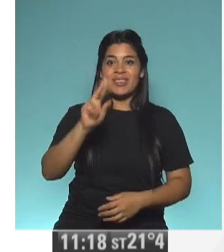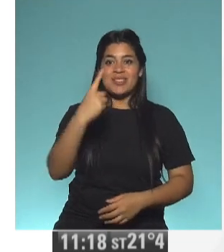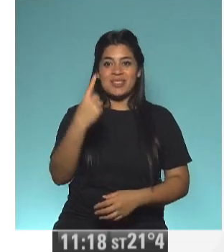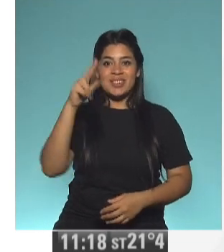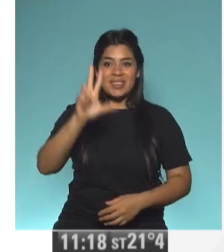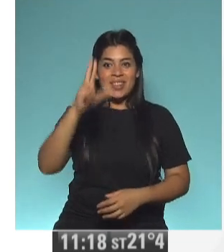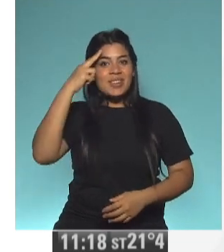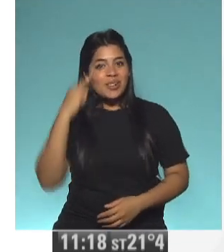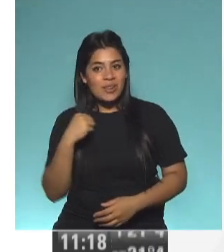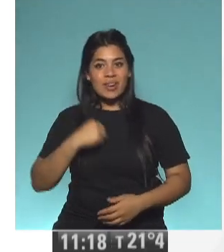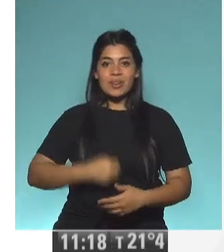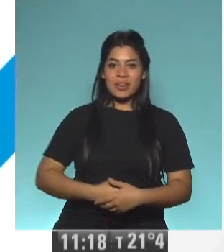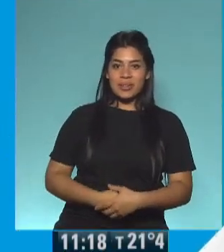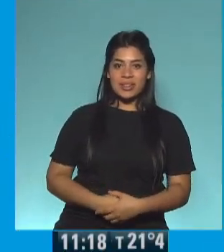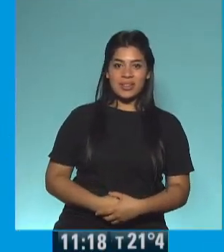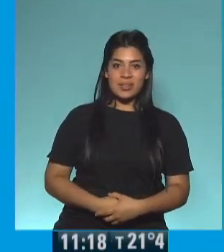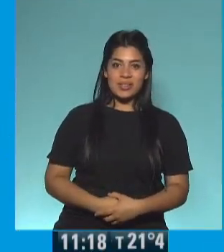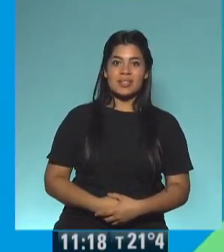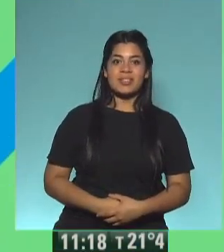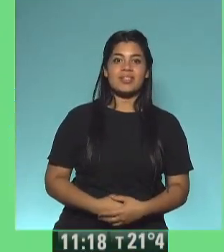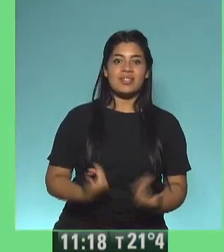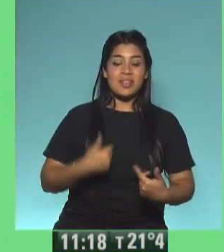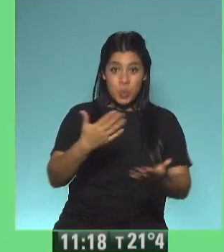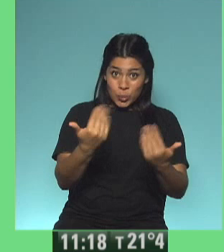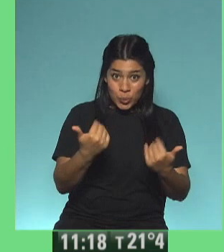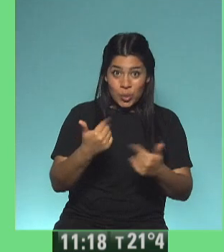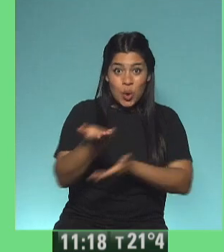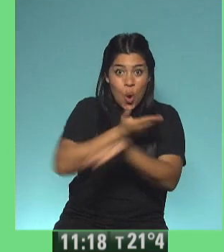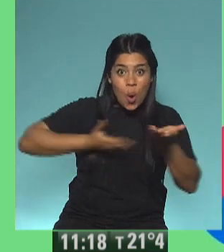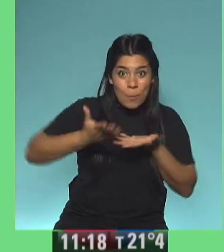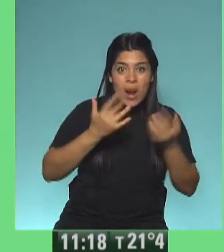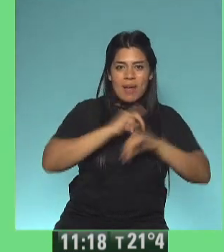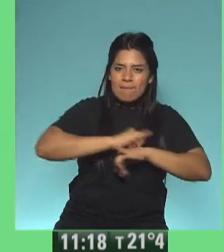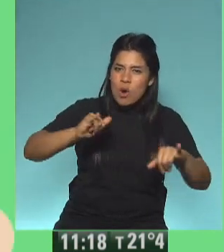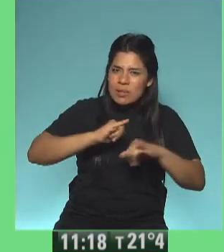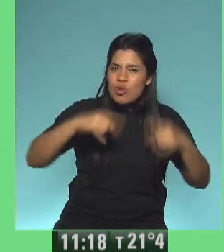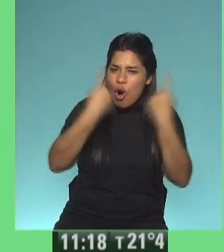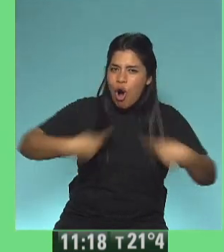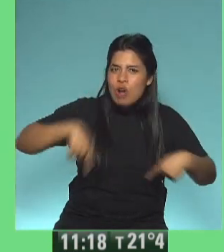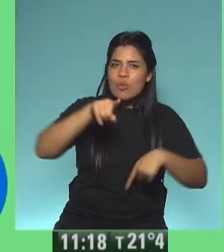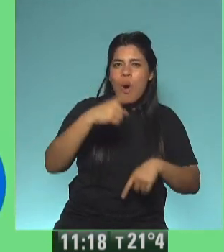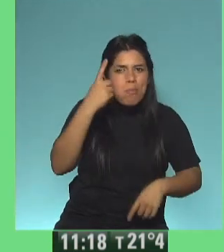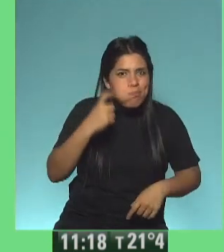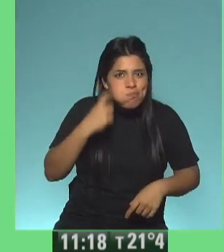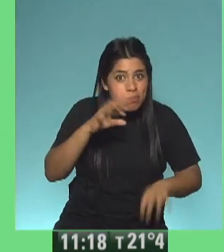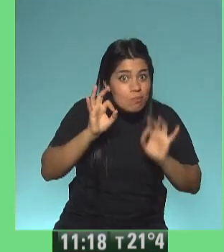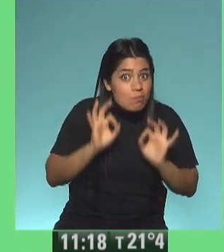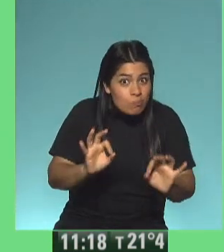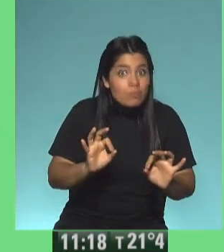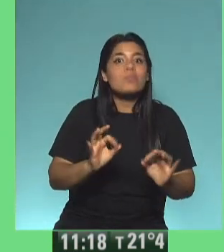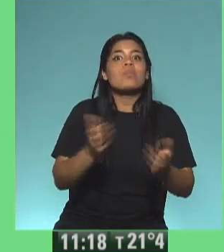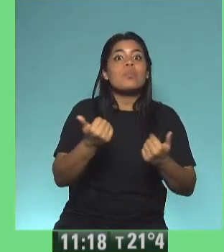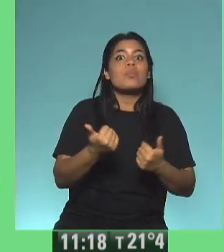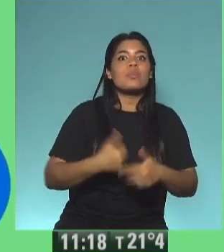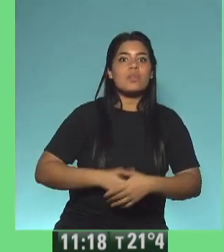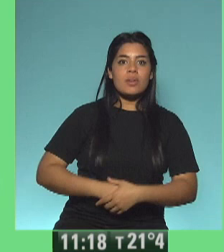011-3275-2139 si estás en otra provincia. Te invitamos a compartir con nosotros todo lo que aprendiste hoy sobre los contenidos que vimos en la clase